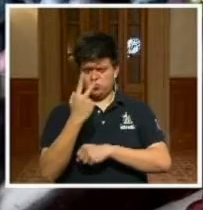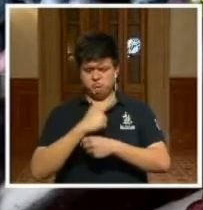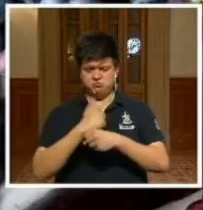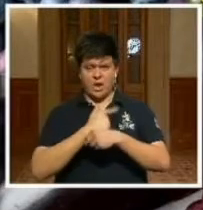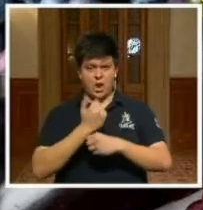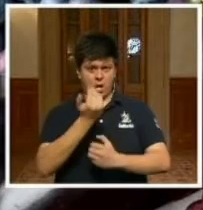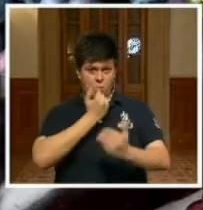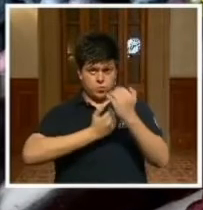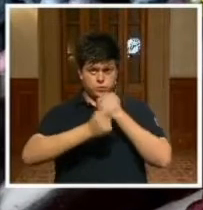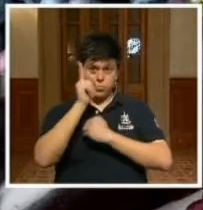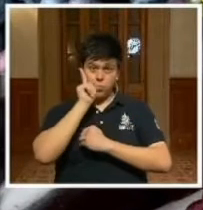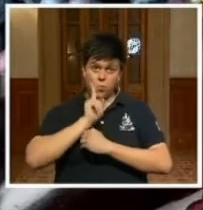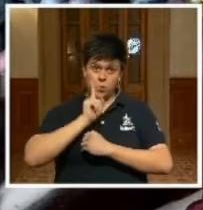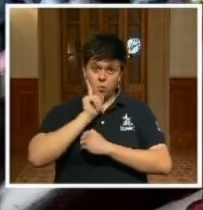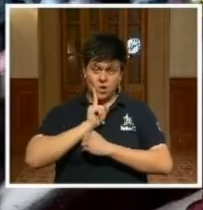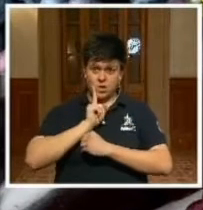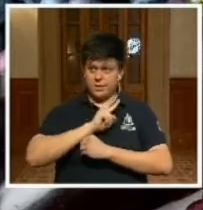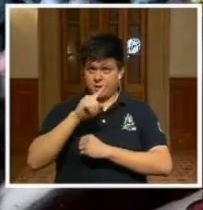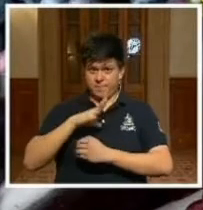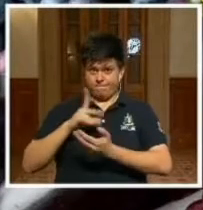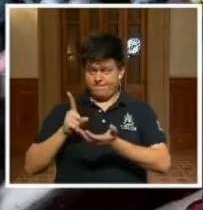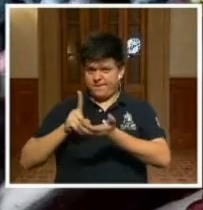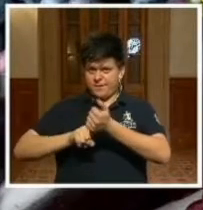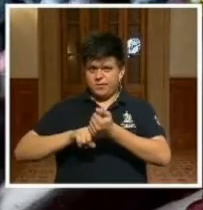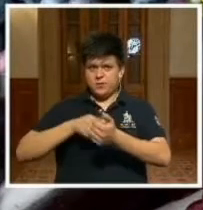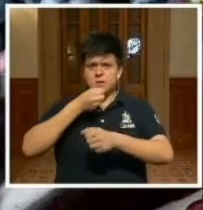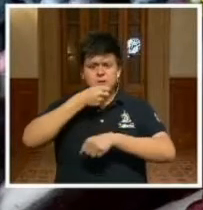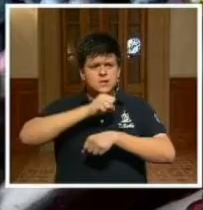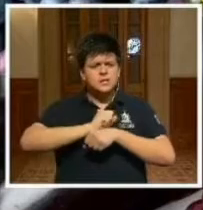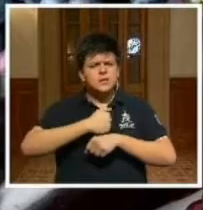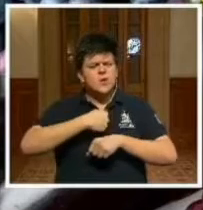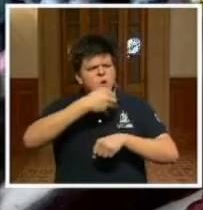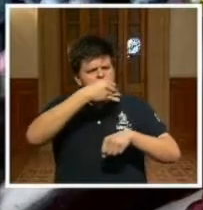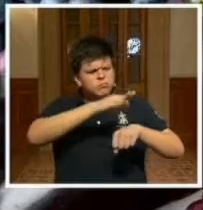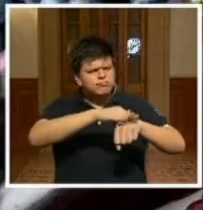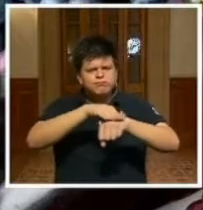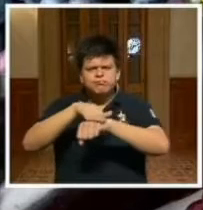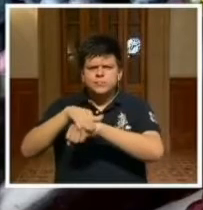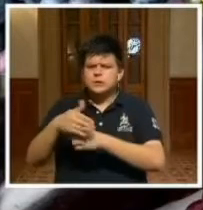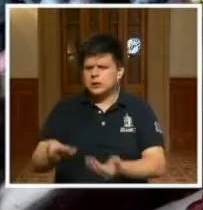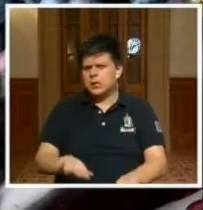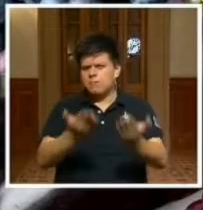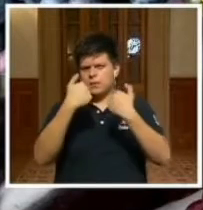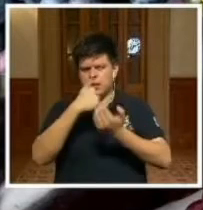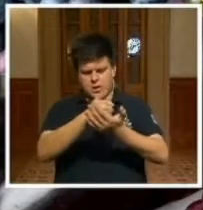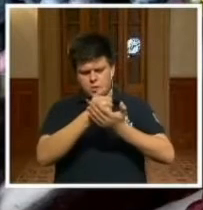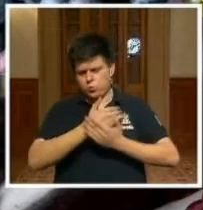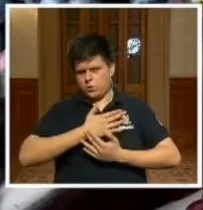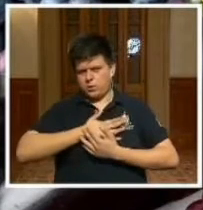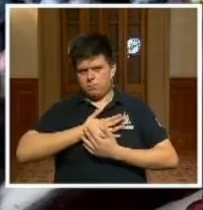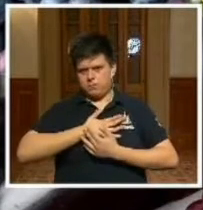nutriólogas, que son las que están en la secretaría, que les dije, ¿saben qué? Pues hay que ayudarme para